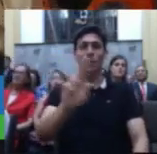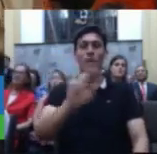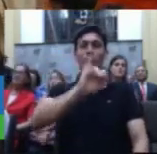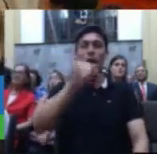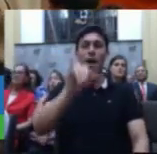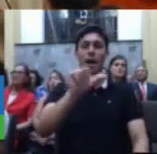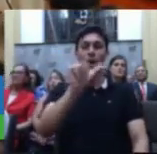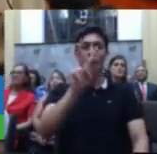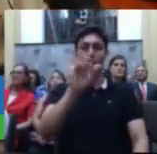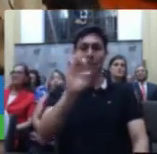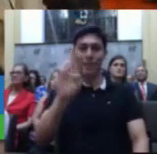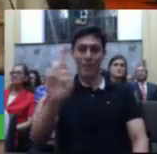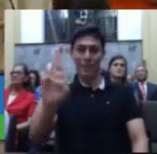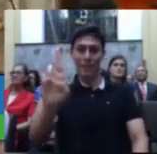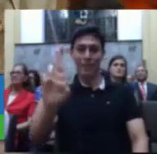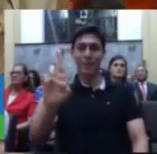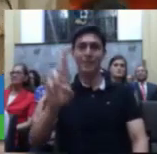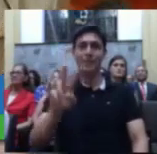de Romaña.